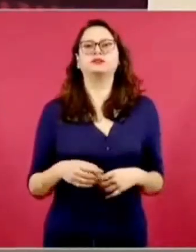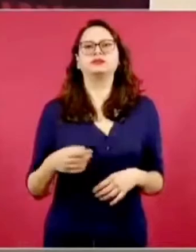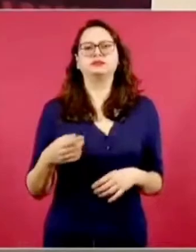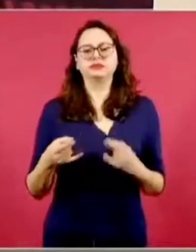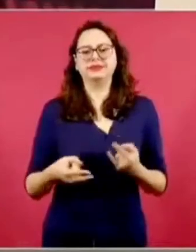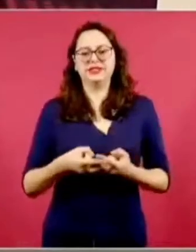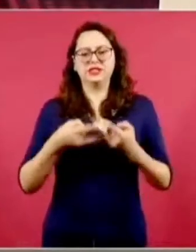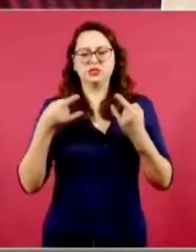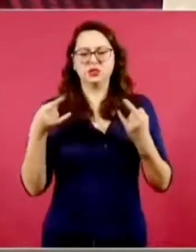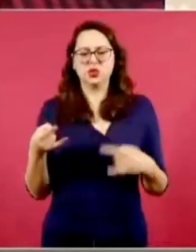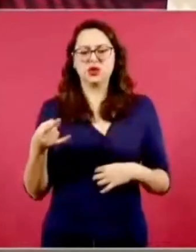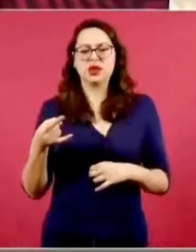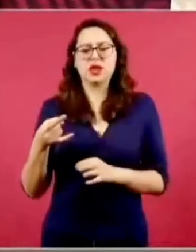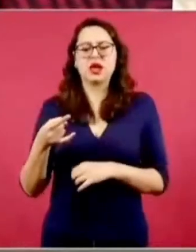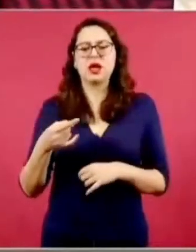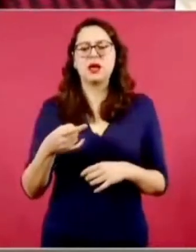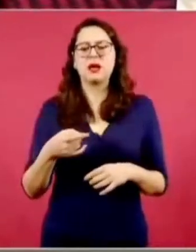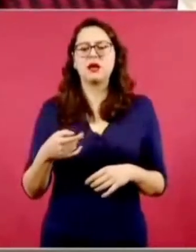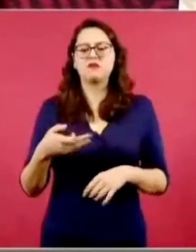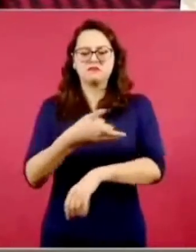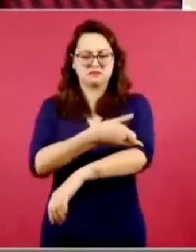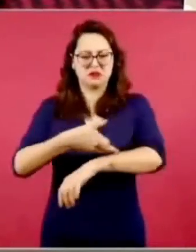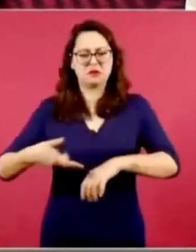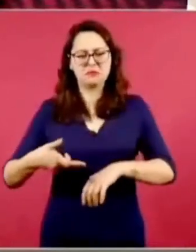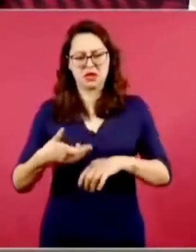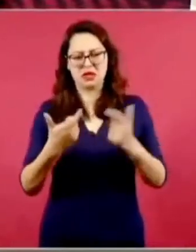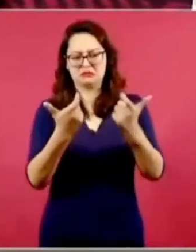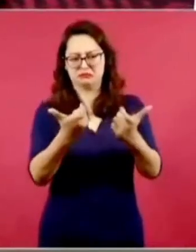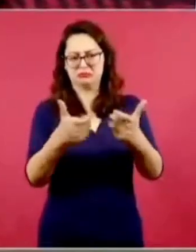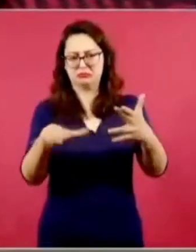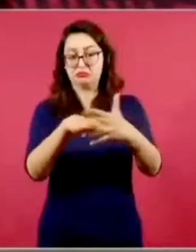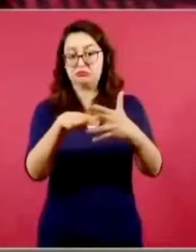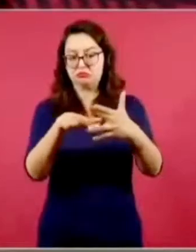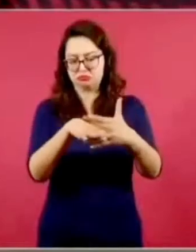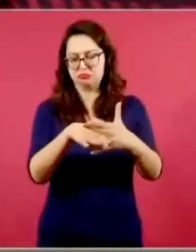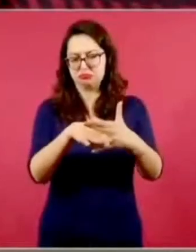una familia de clase media alta